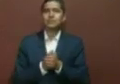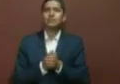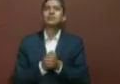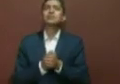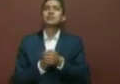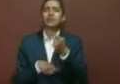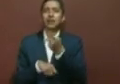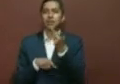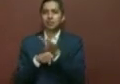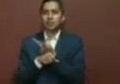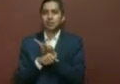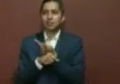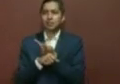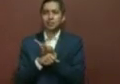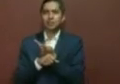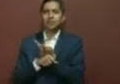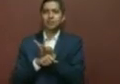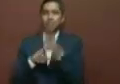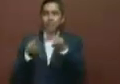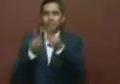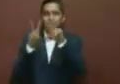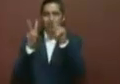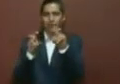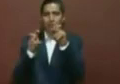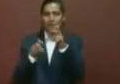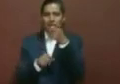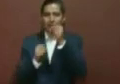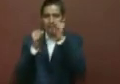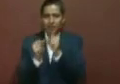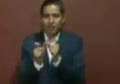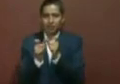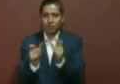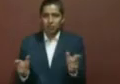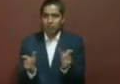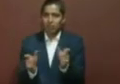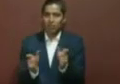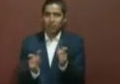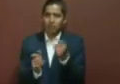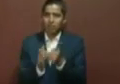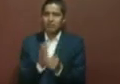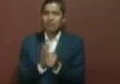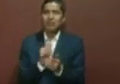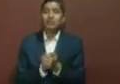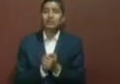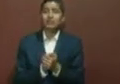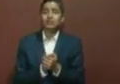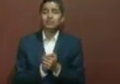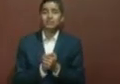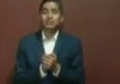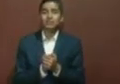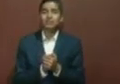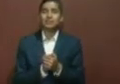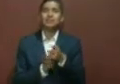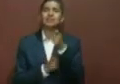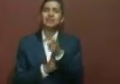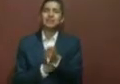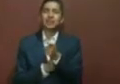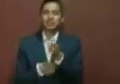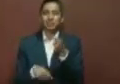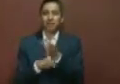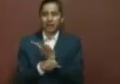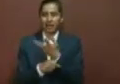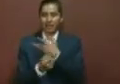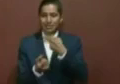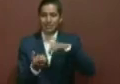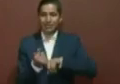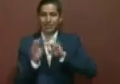que suceden en materia de inseguridad son hechos vinculados